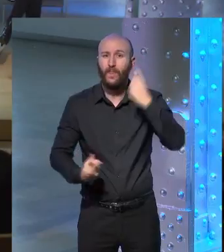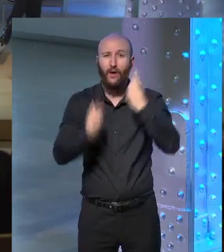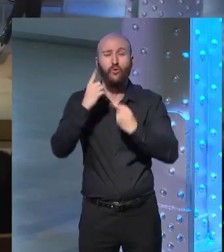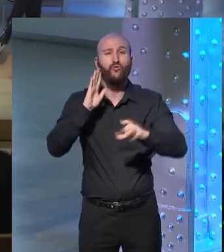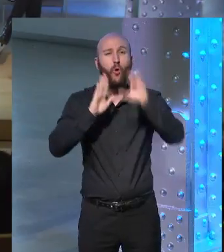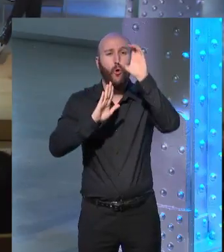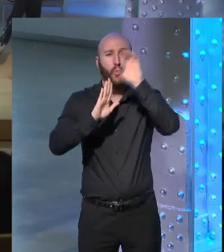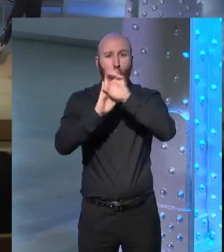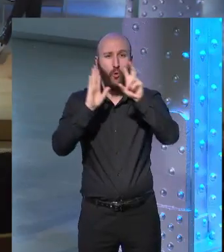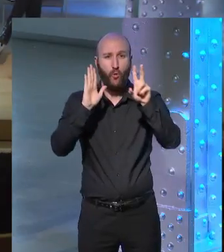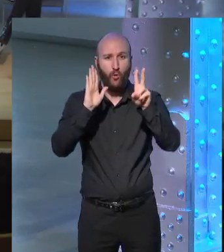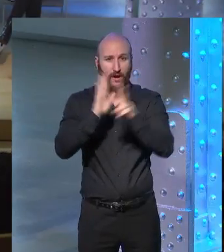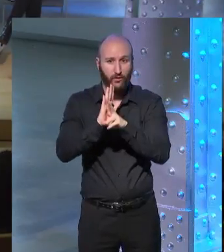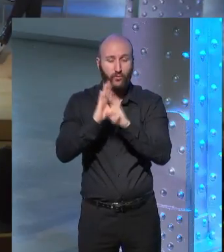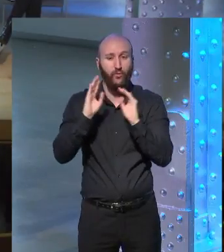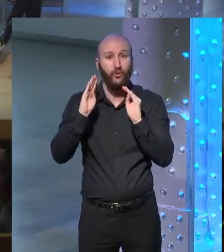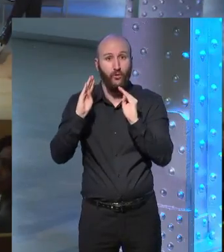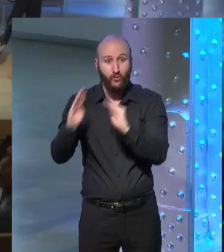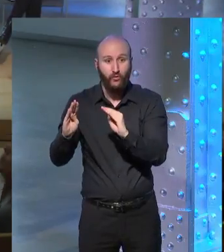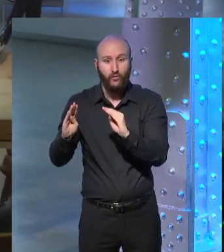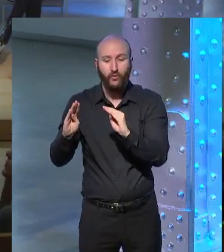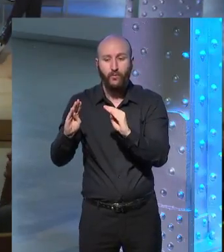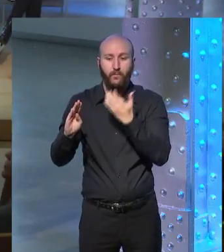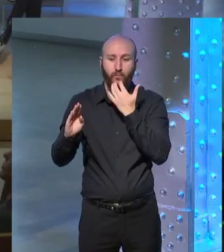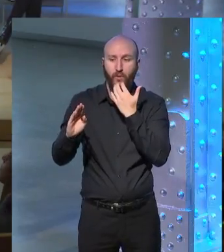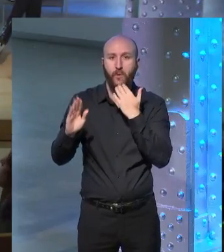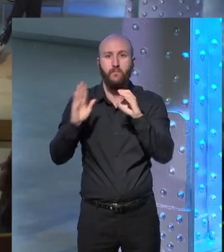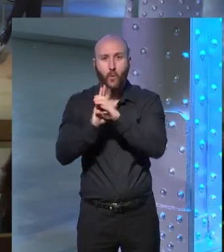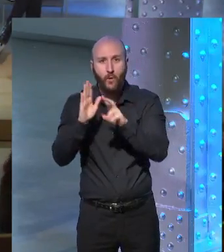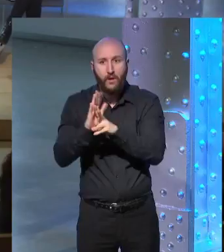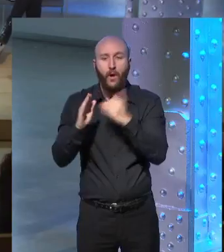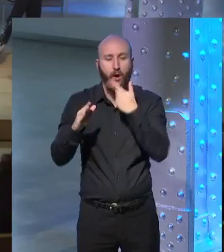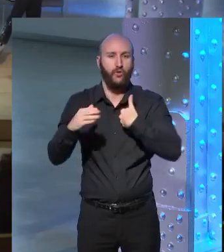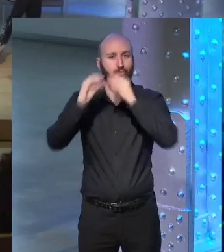currículum, porque en la ESO tengo que cumplir un currículum, lo tengo que hacer.